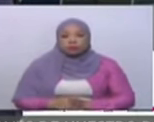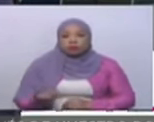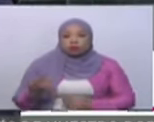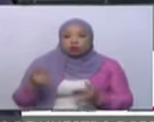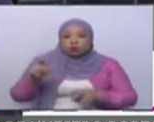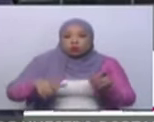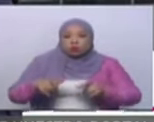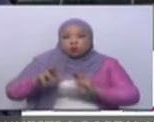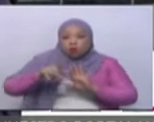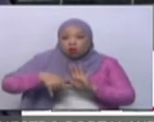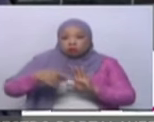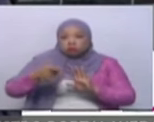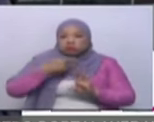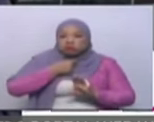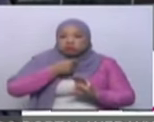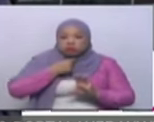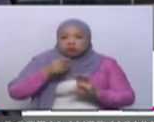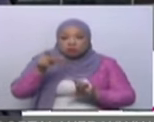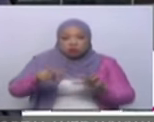Un corrupto,